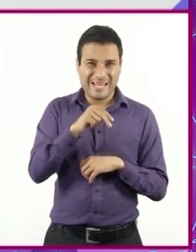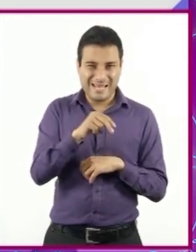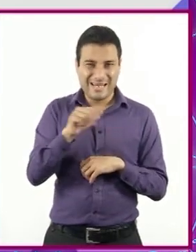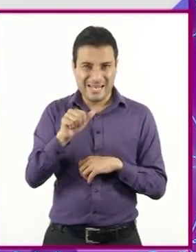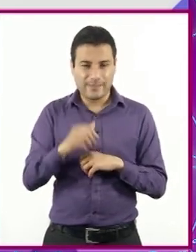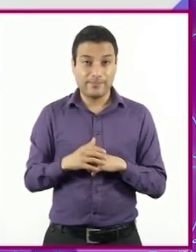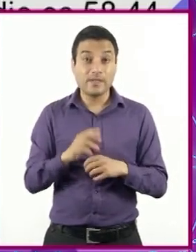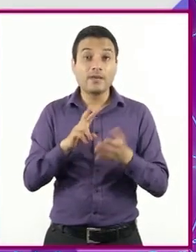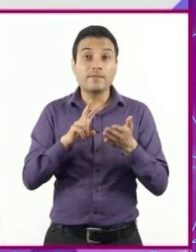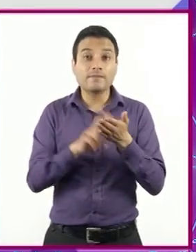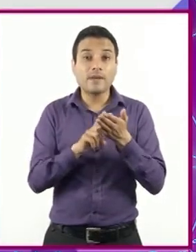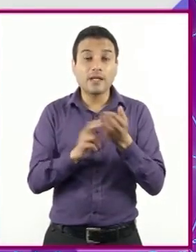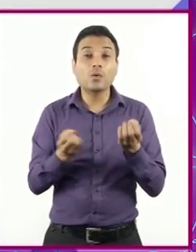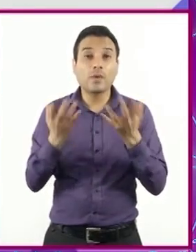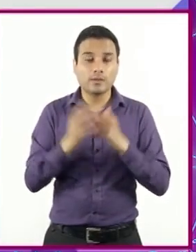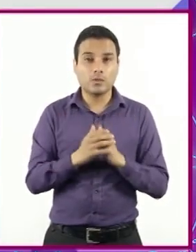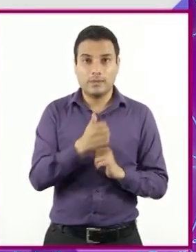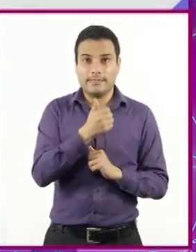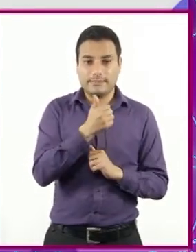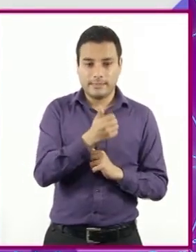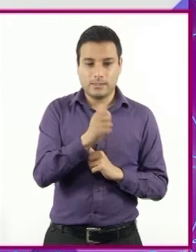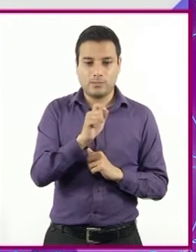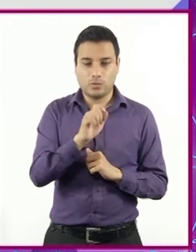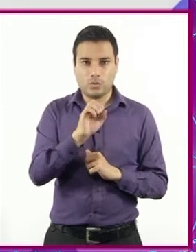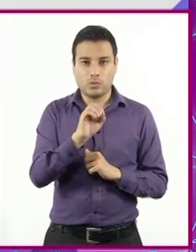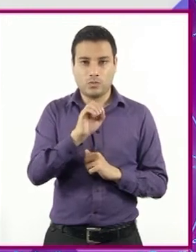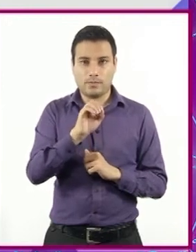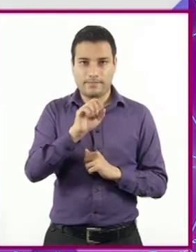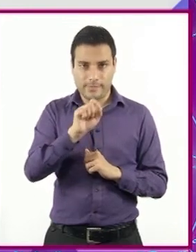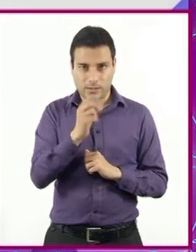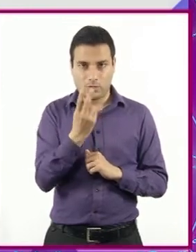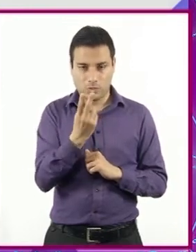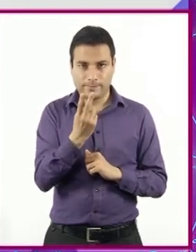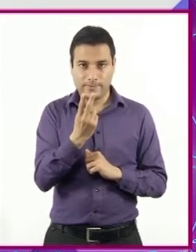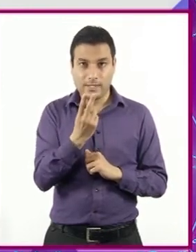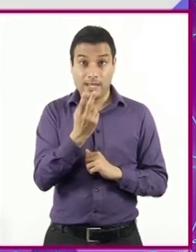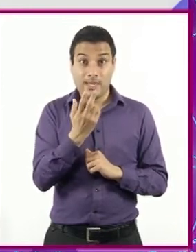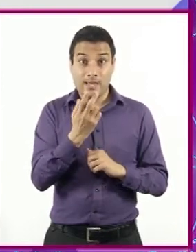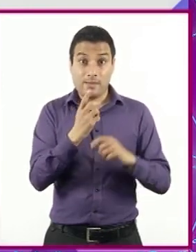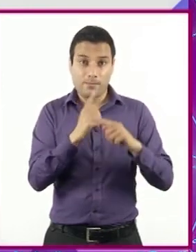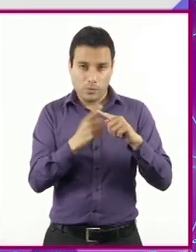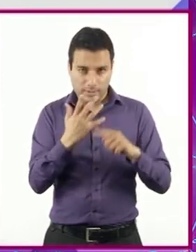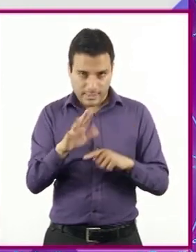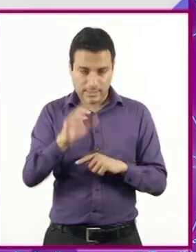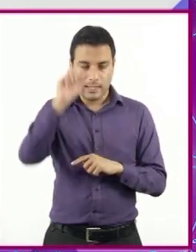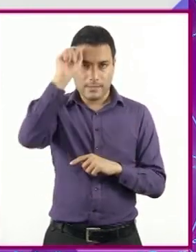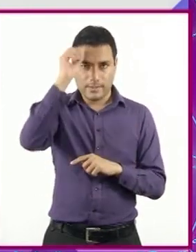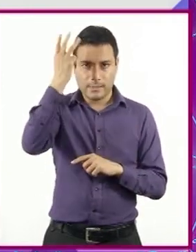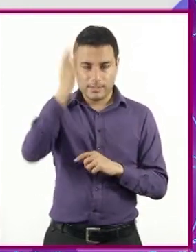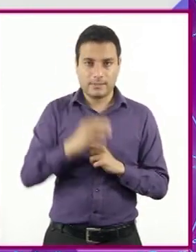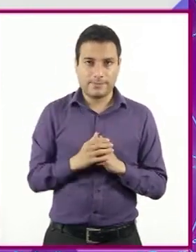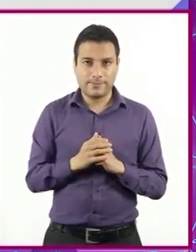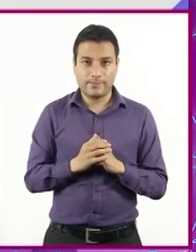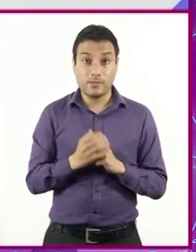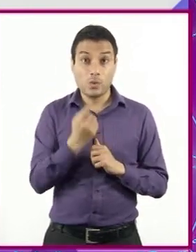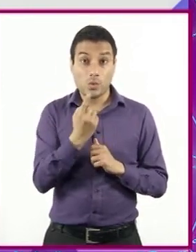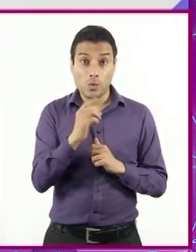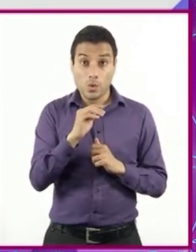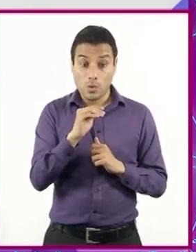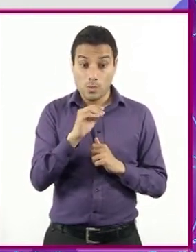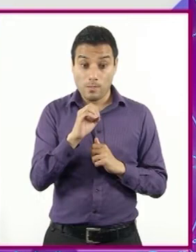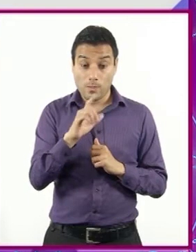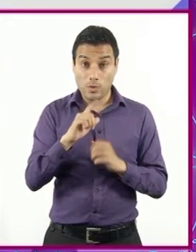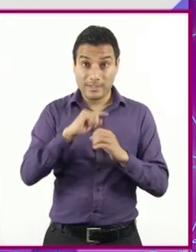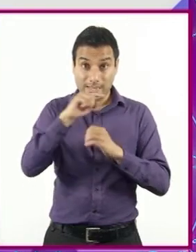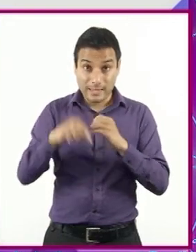valor de 6.022 por 10 a la 23 partículas. La masa de un mol de